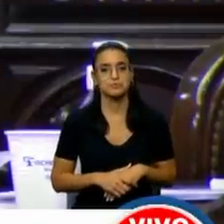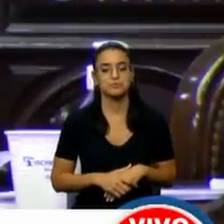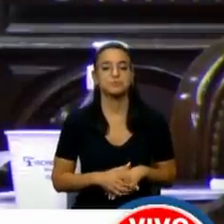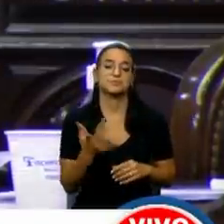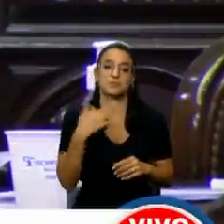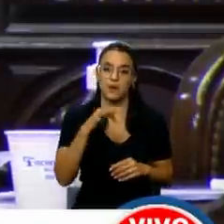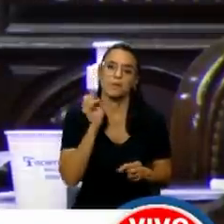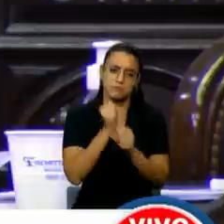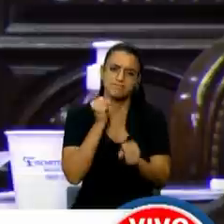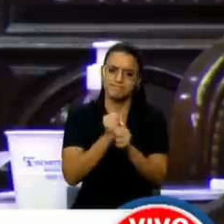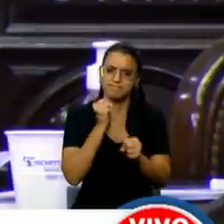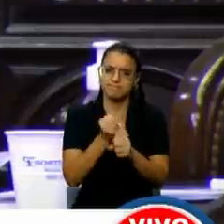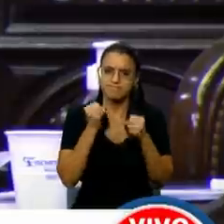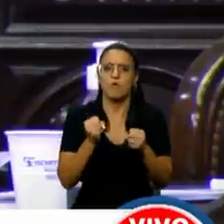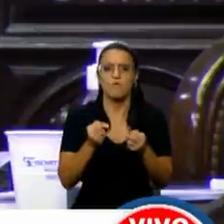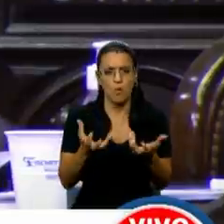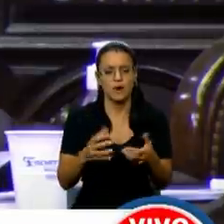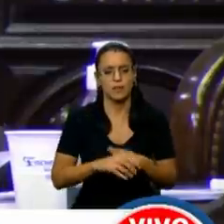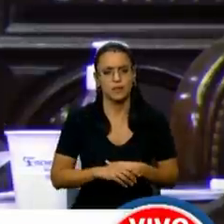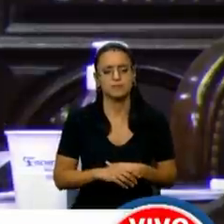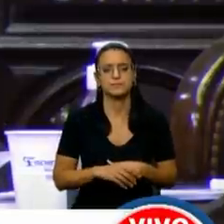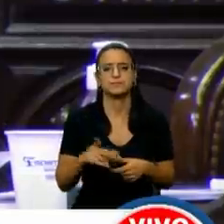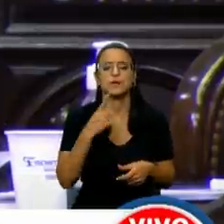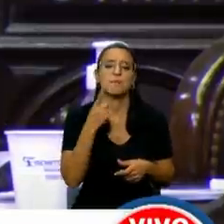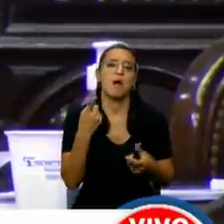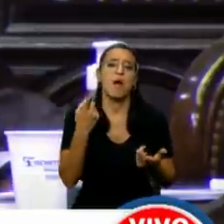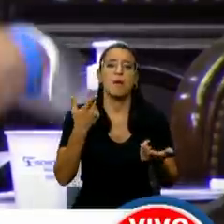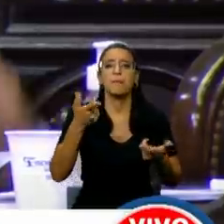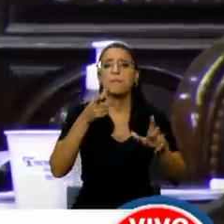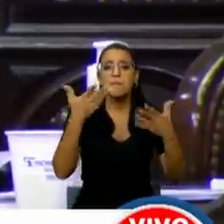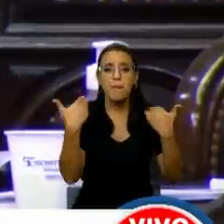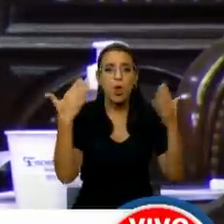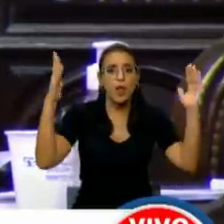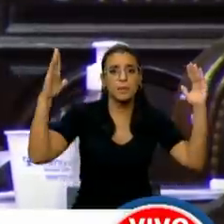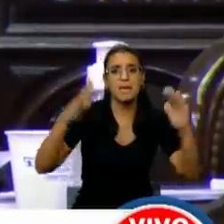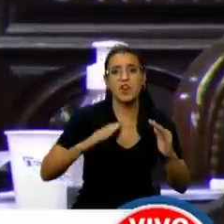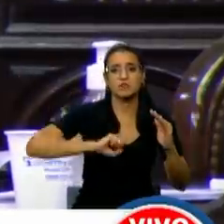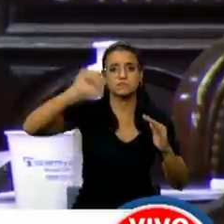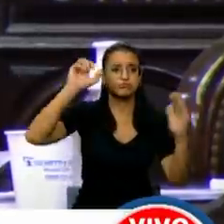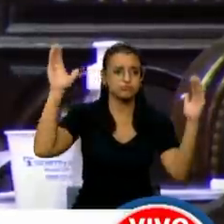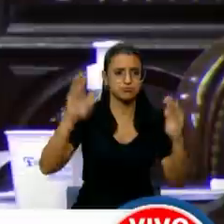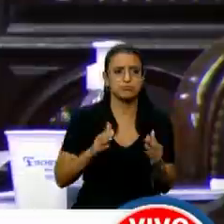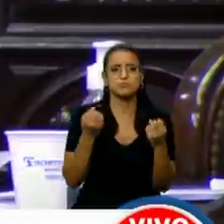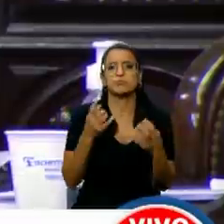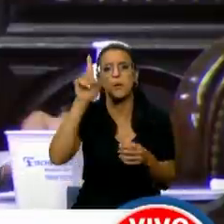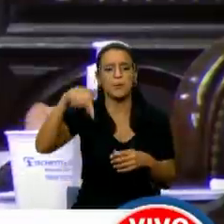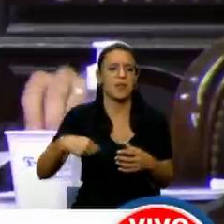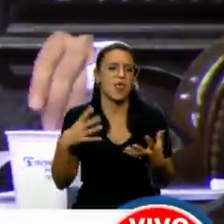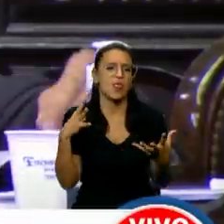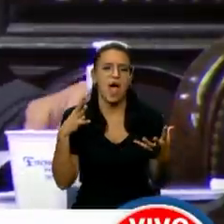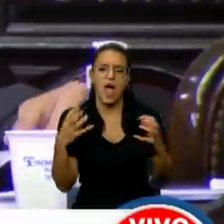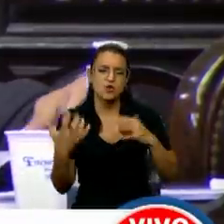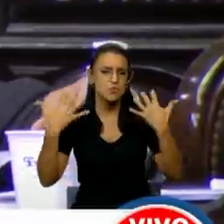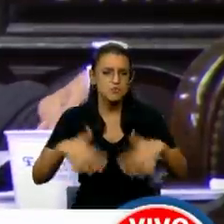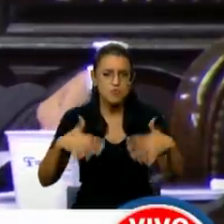y queremos trabajar fuertemente todas las variables para disminuir esa inflación que provoca daños y muchos esto no